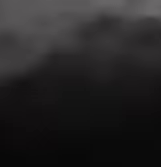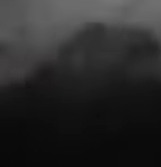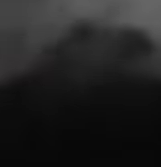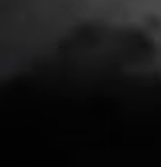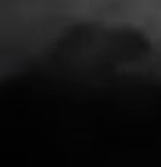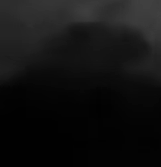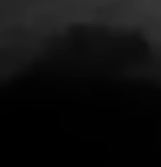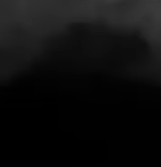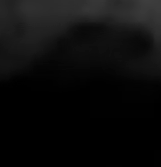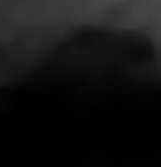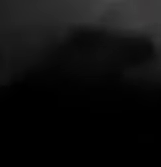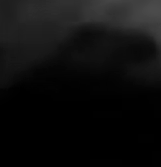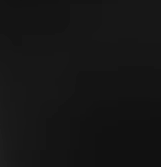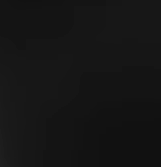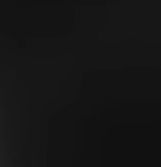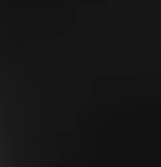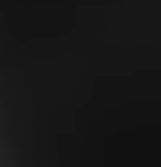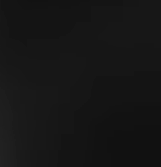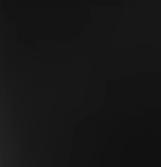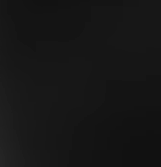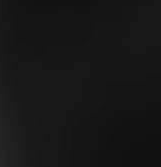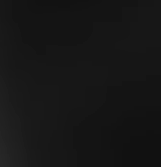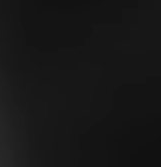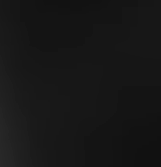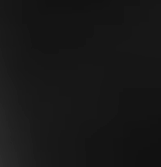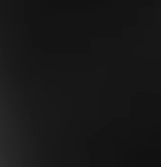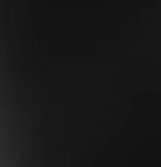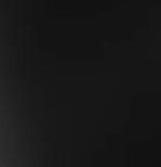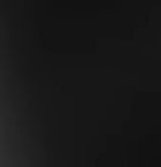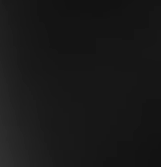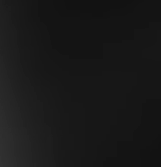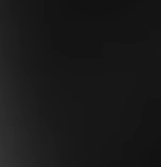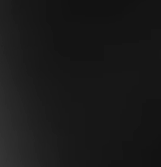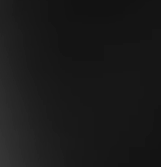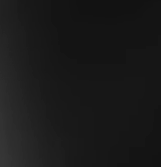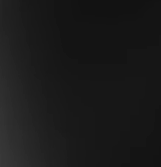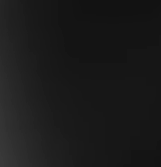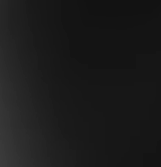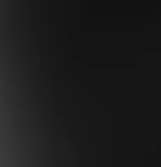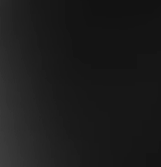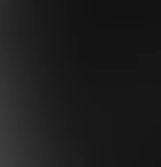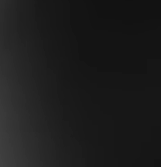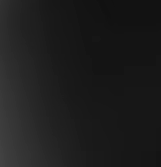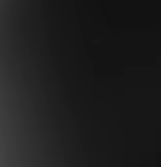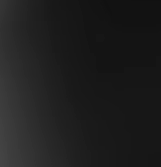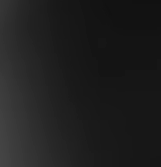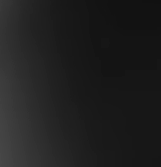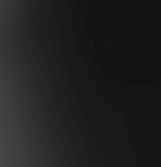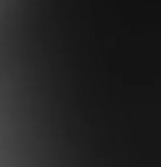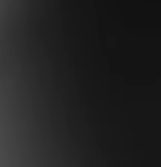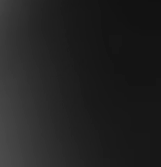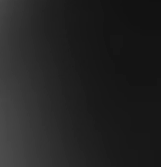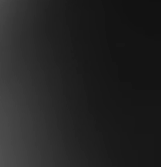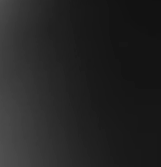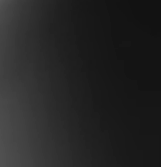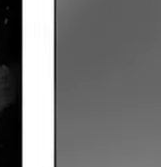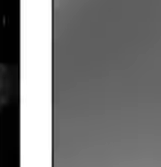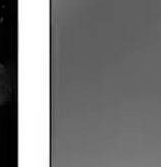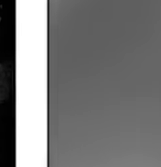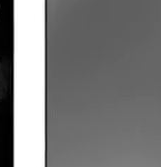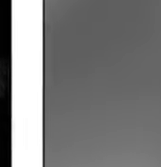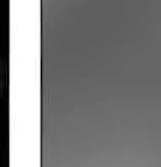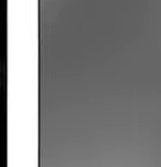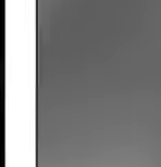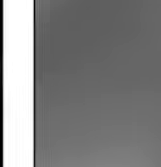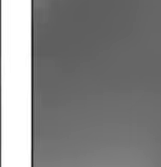la Segunda Guerra Mundial. Lázaro Cárdenas murió el 19 de octubre de 1970 en la Ciudad de México